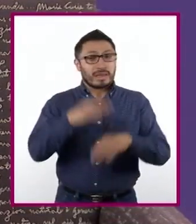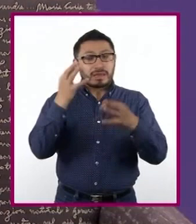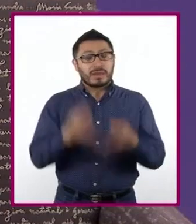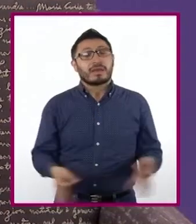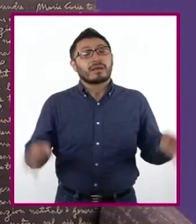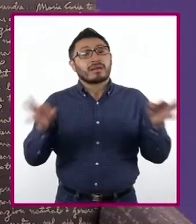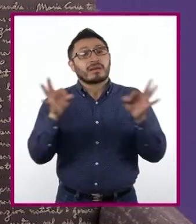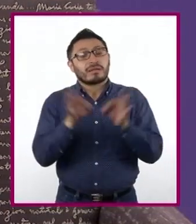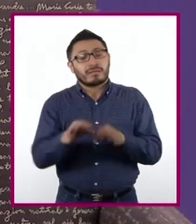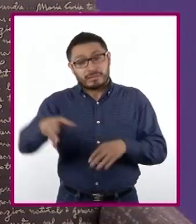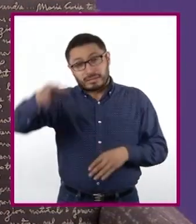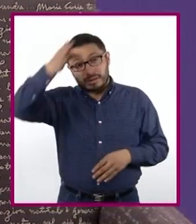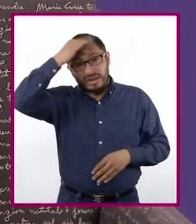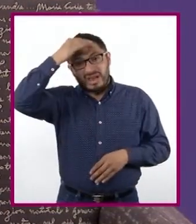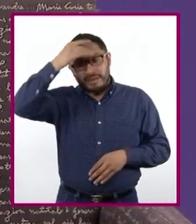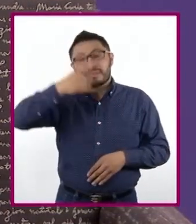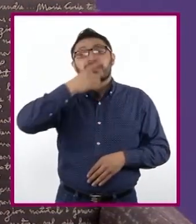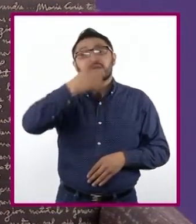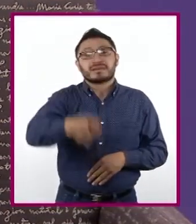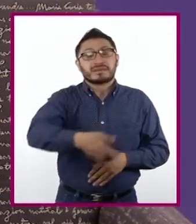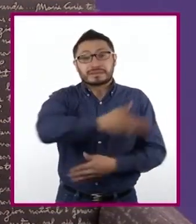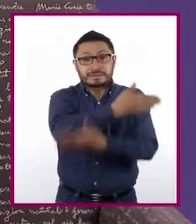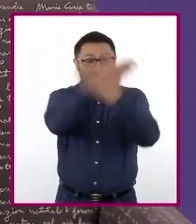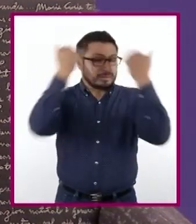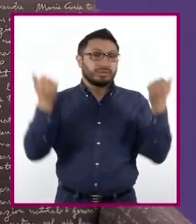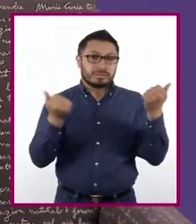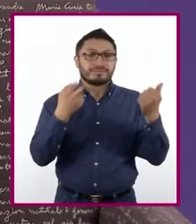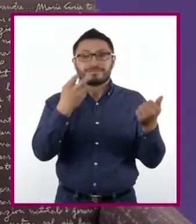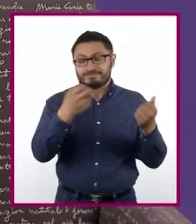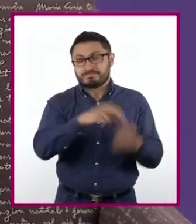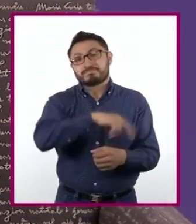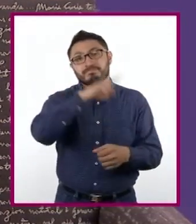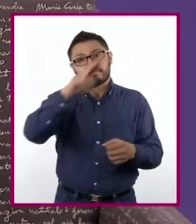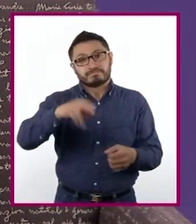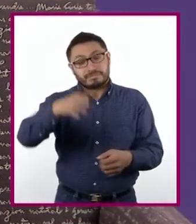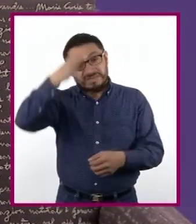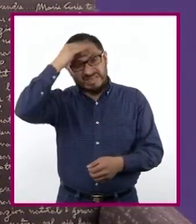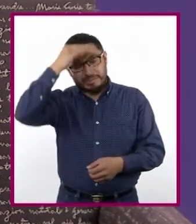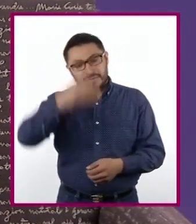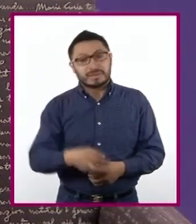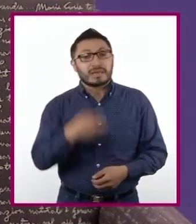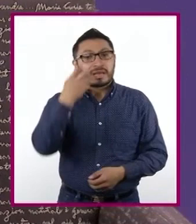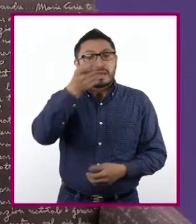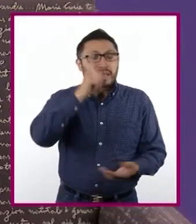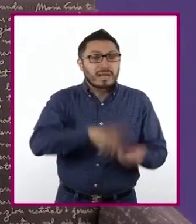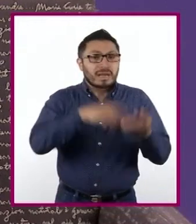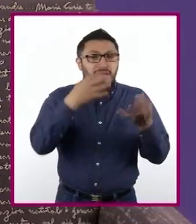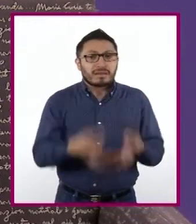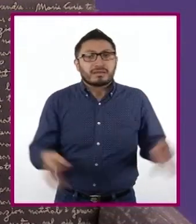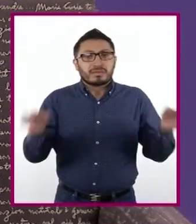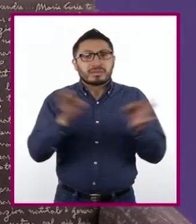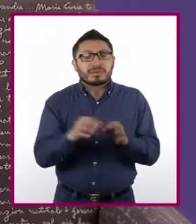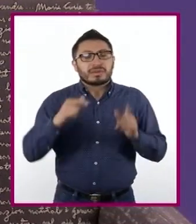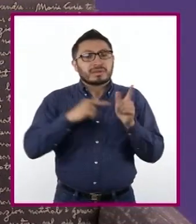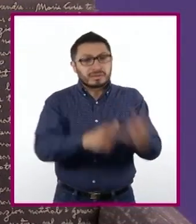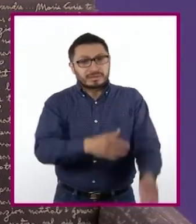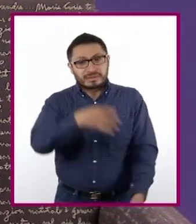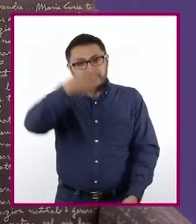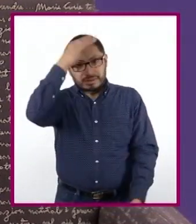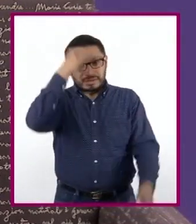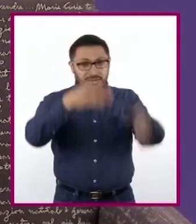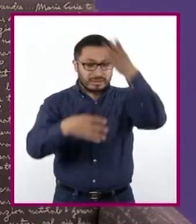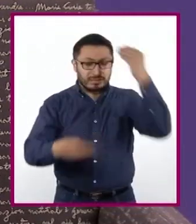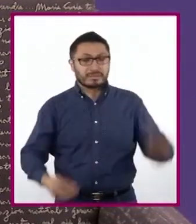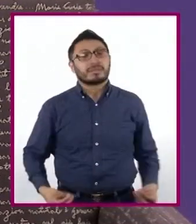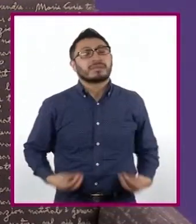fundamentalmente hay que aprender a decir no sé. Pues en eso radica la experiencia de seguir preparándose en la